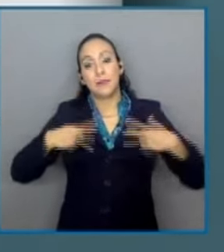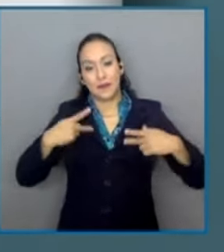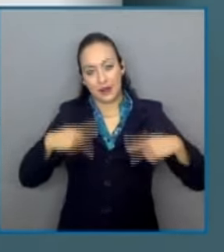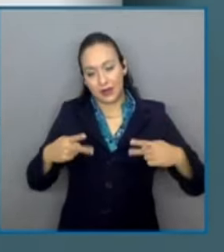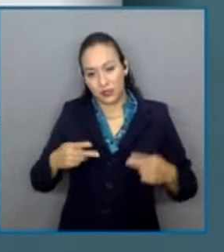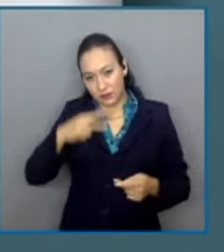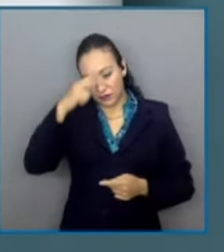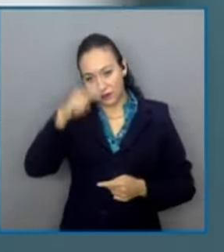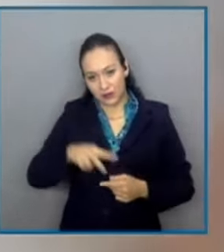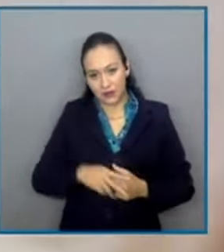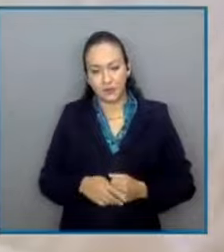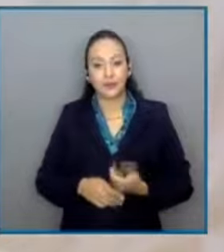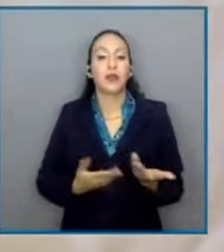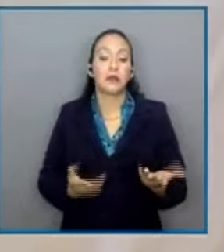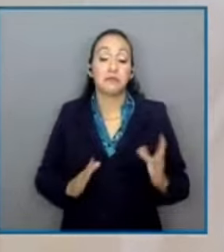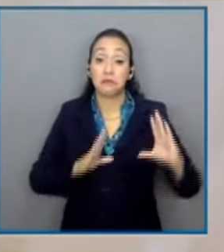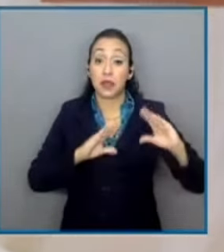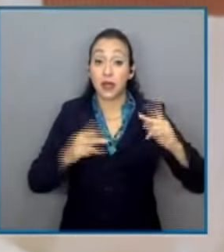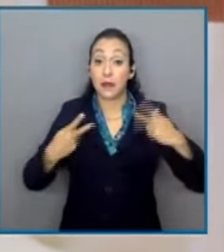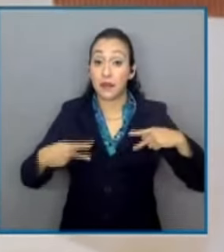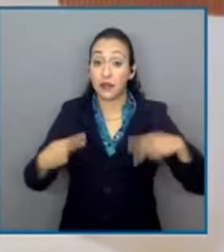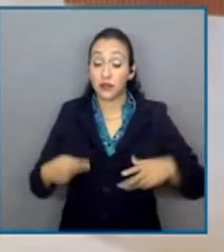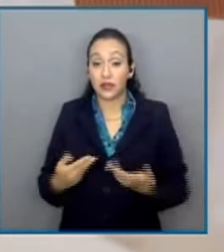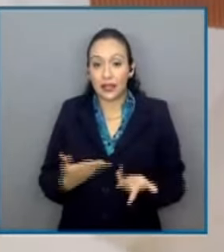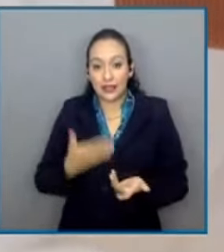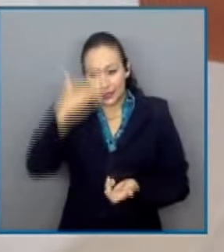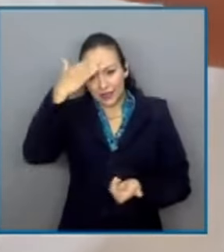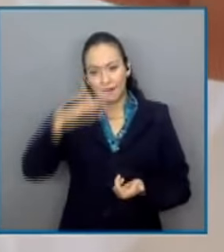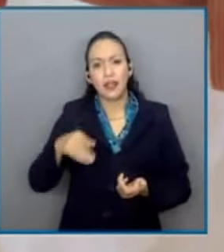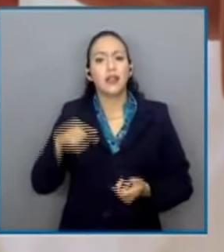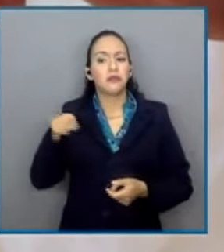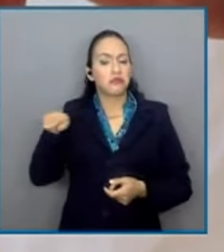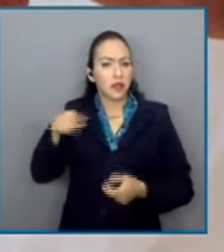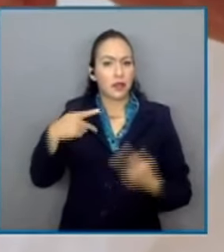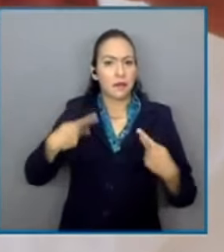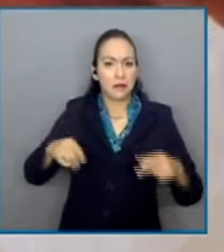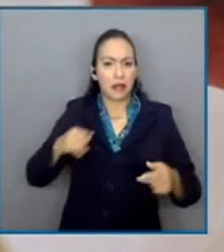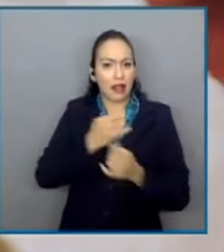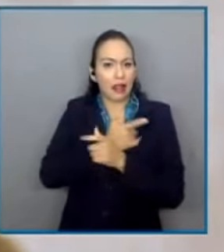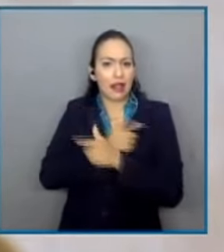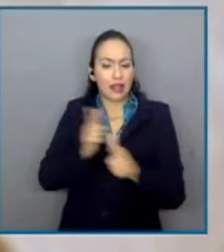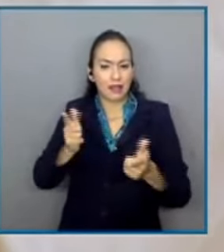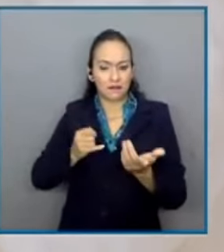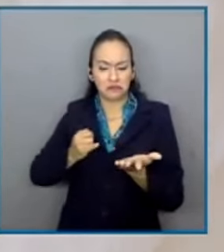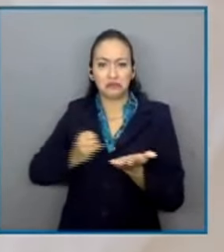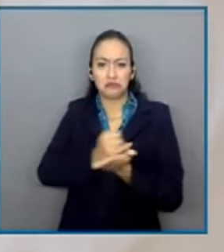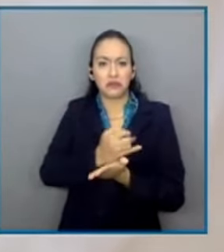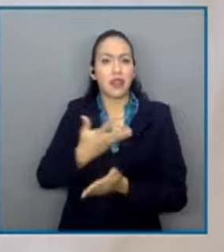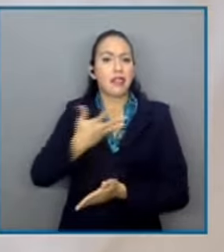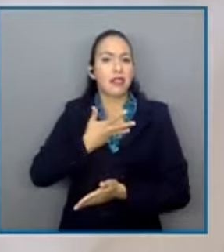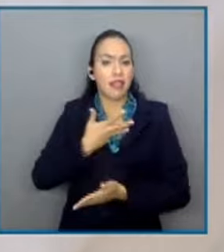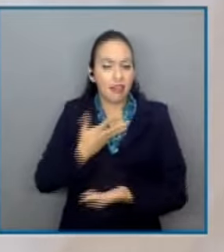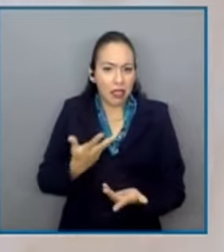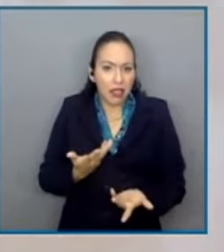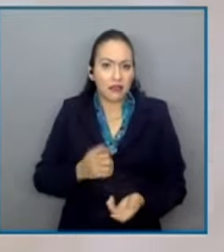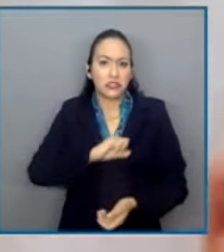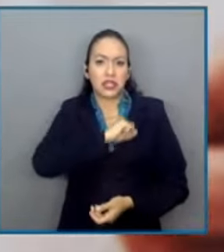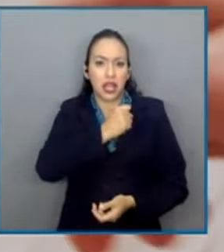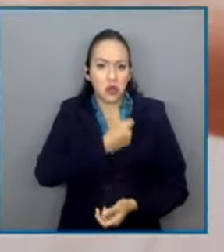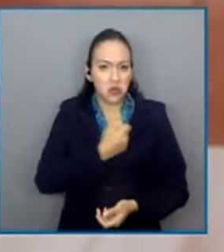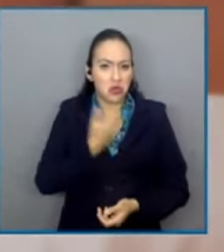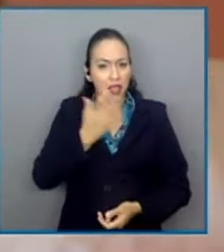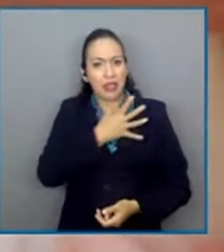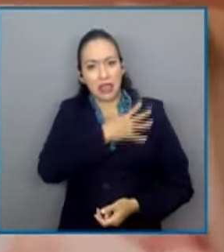que permitan a las personas tomar decisiones libres y conscientes sobre su salud sexual, reproductiva y de planificación